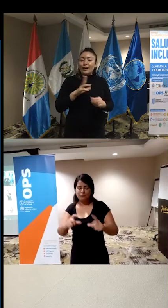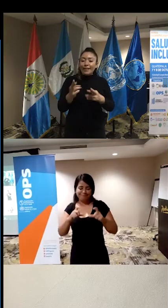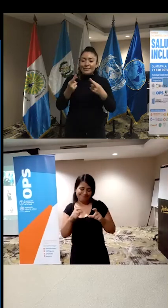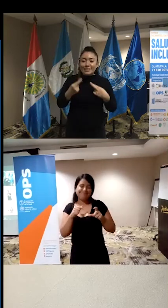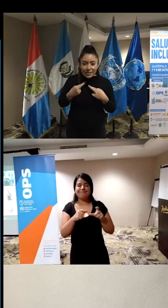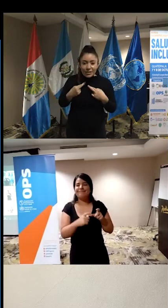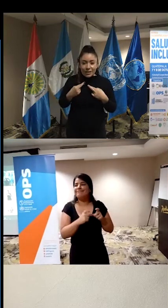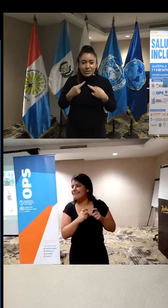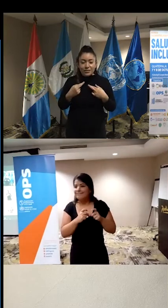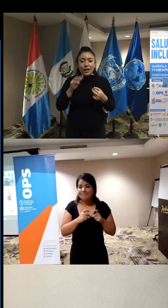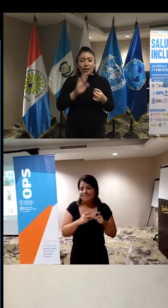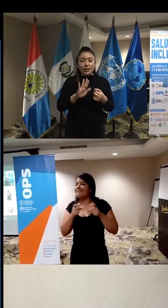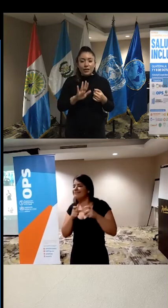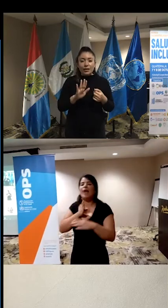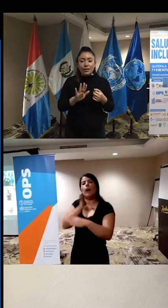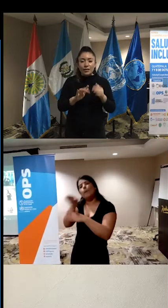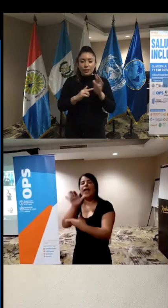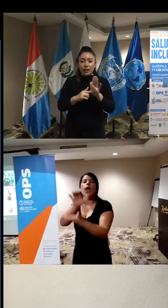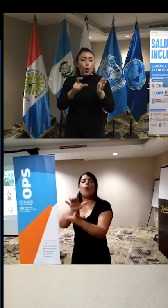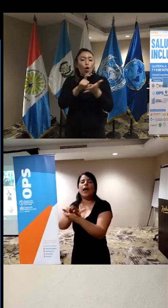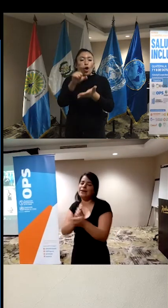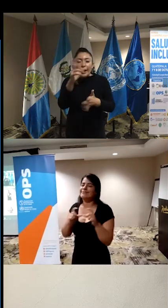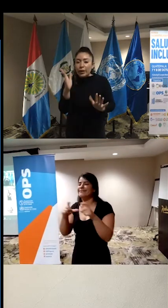en el colegio, en la escuela.